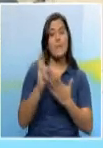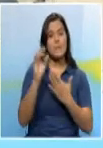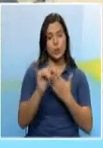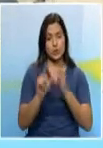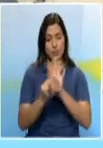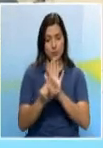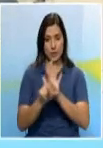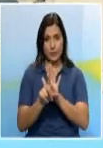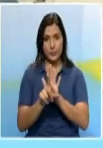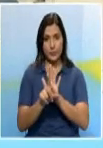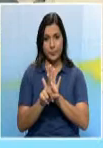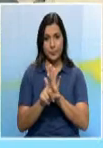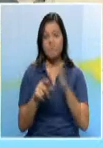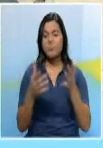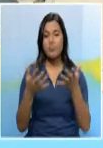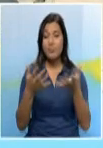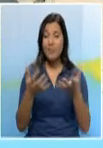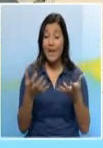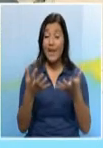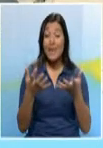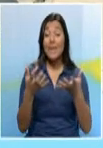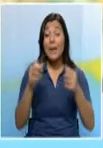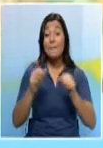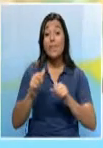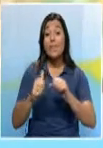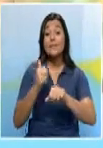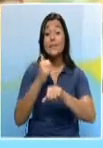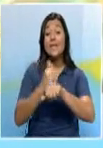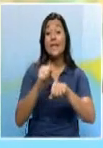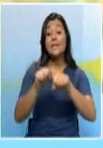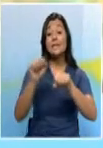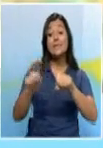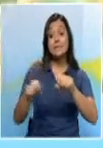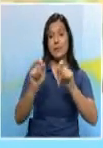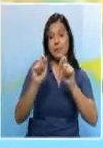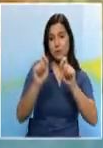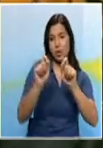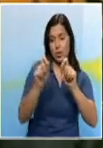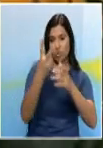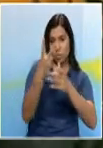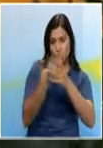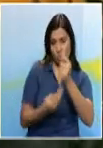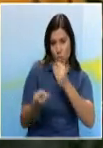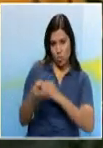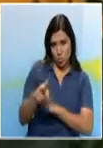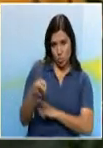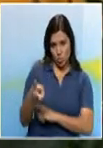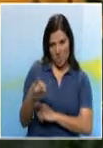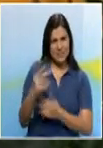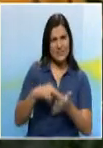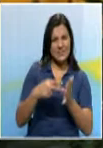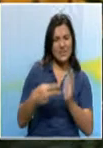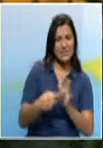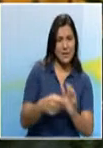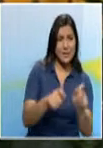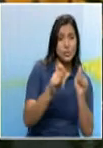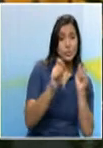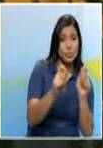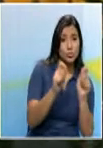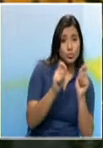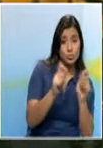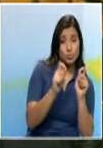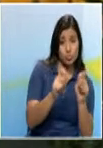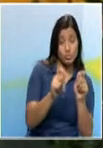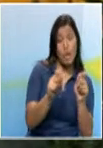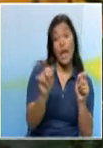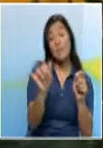de ley que busca establecer el sistema de educación dual, es decir, combinar lo que es la enseñanza académica